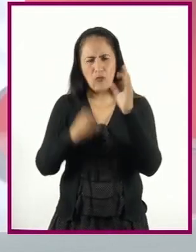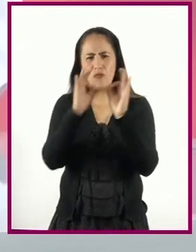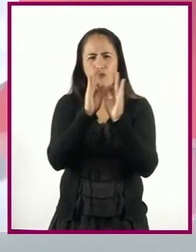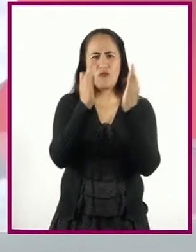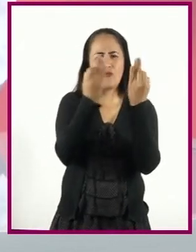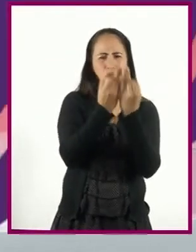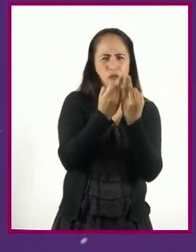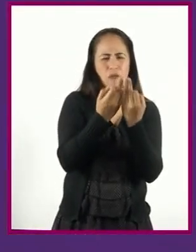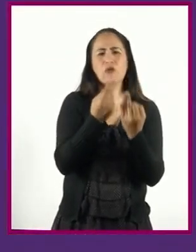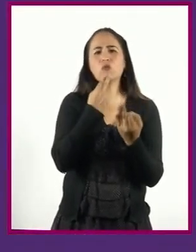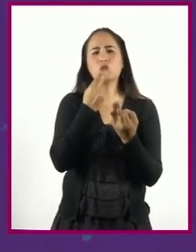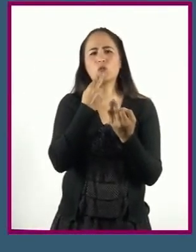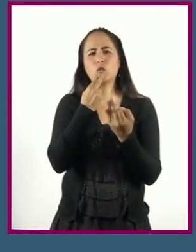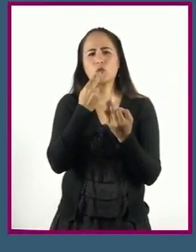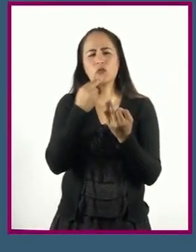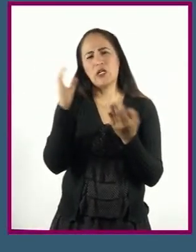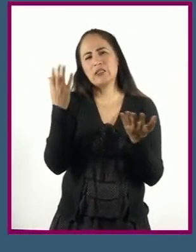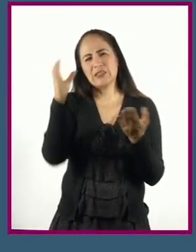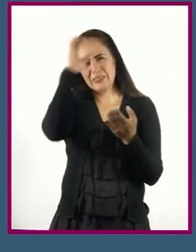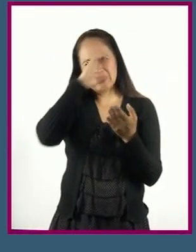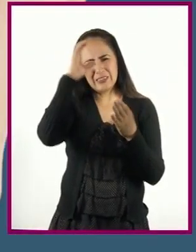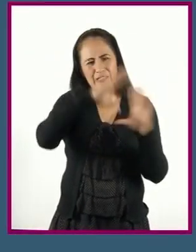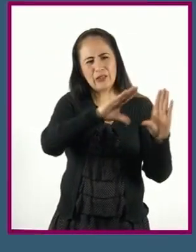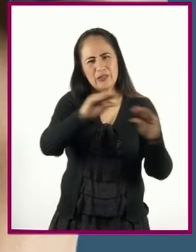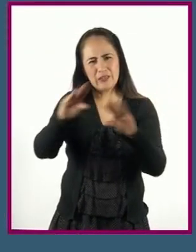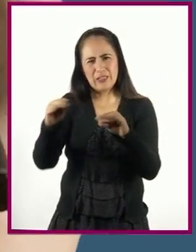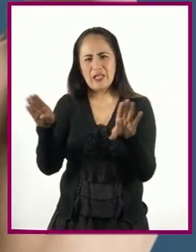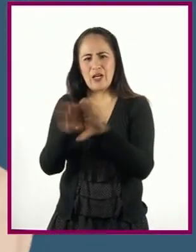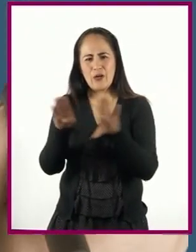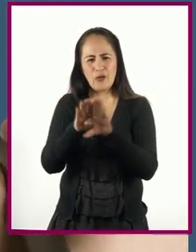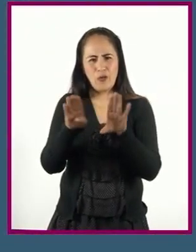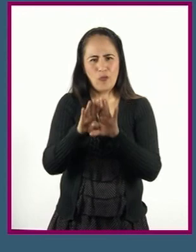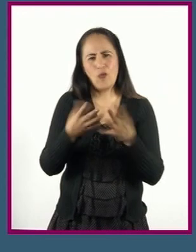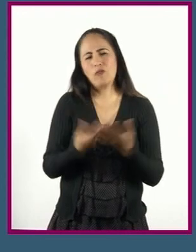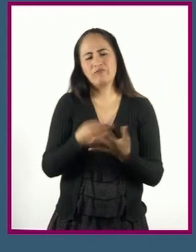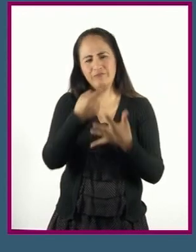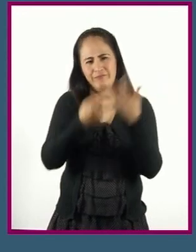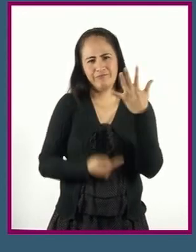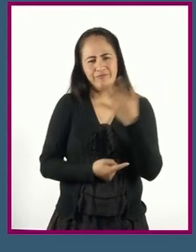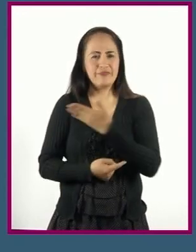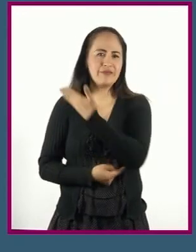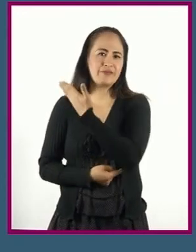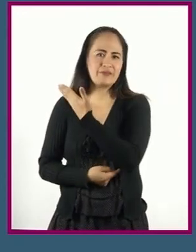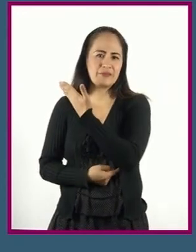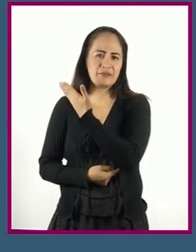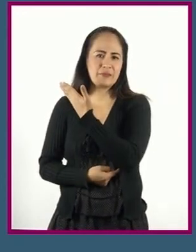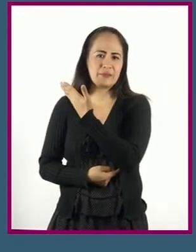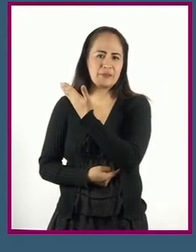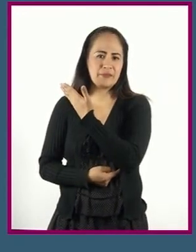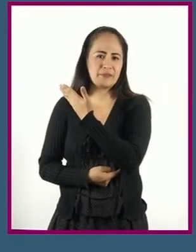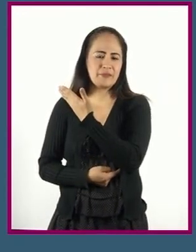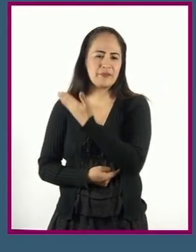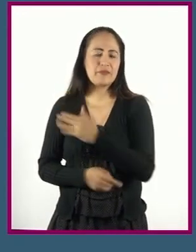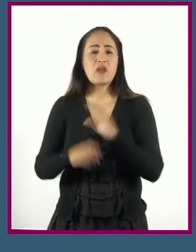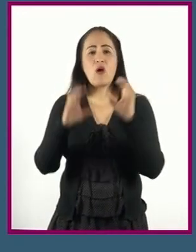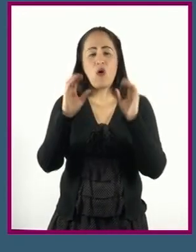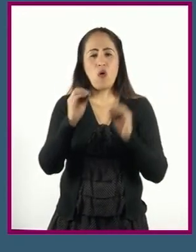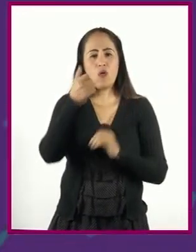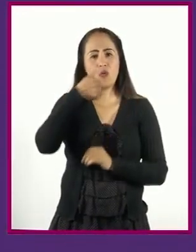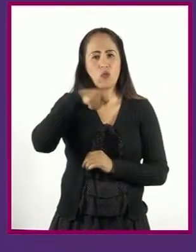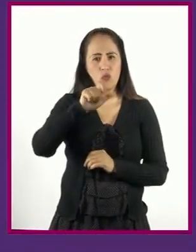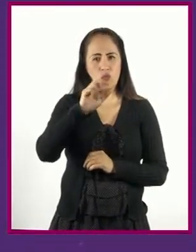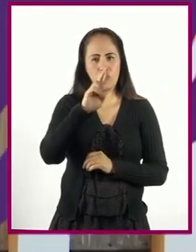para su uso en la enseñanza de las ciencias, por medio de la modelación, disponible en la siguiente dirección electrónica o utilizando el código QR.